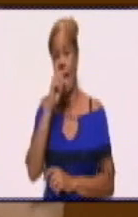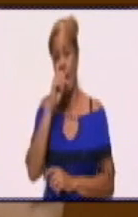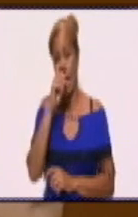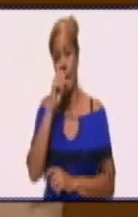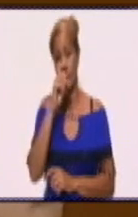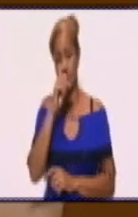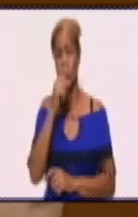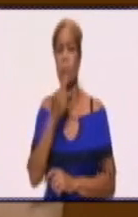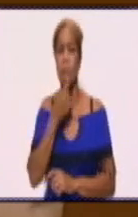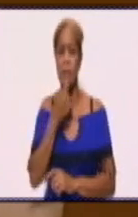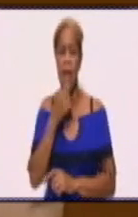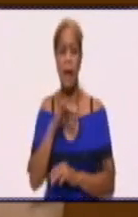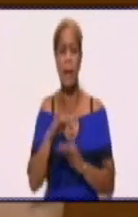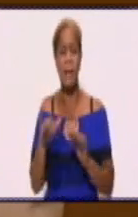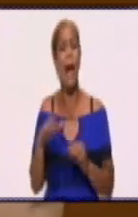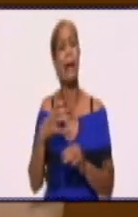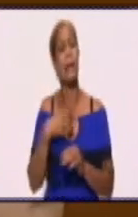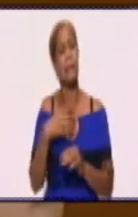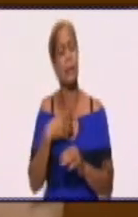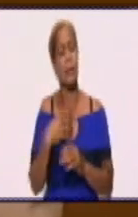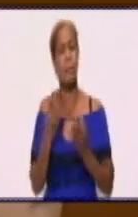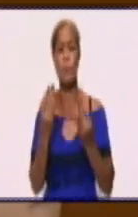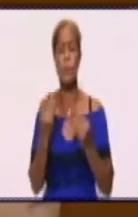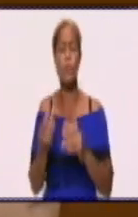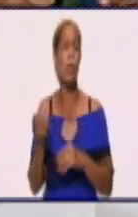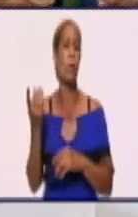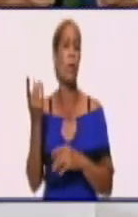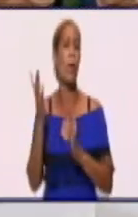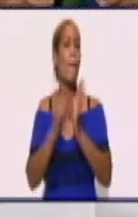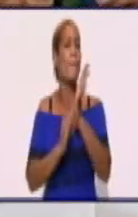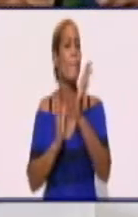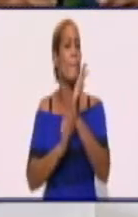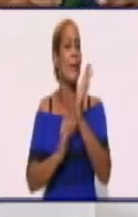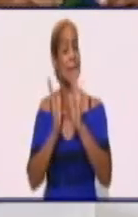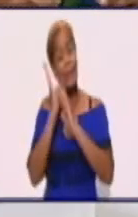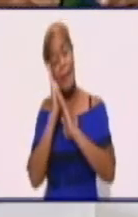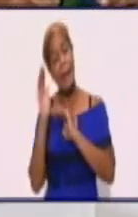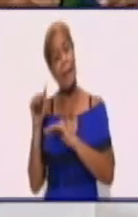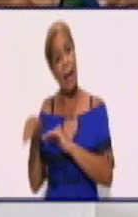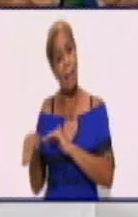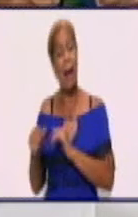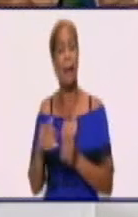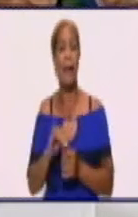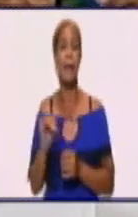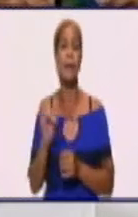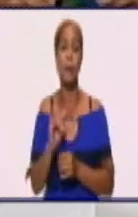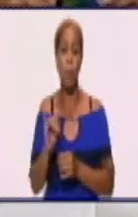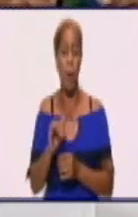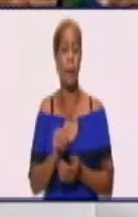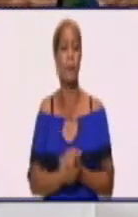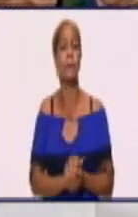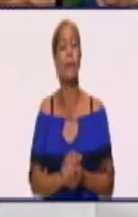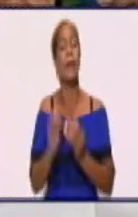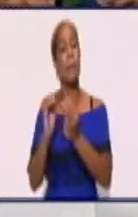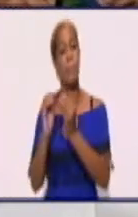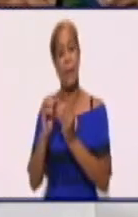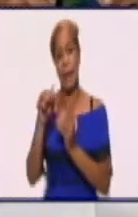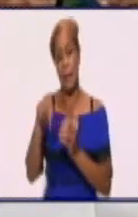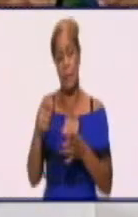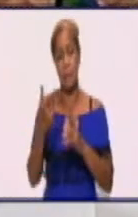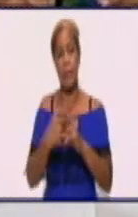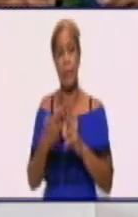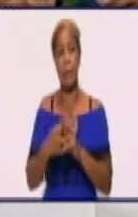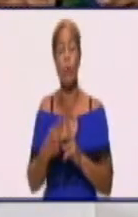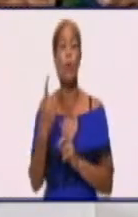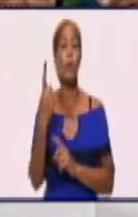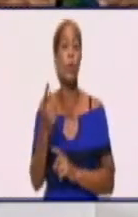llevaba varios meses encamada y también procedente de un área de transmisión acá en Bayamo. Y un